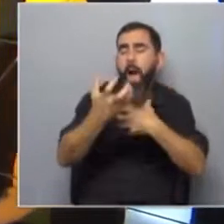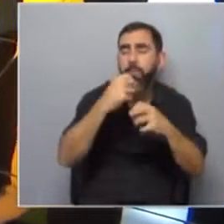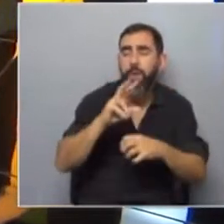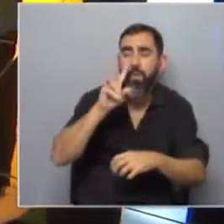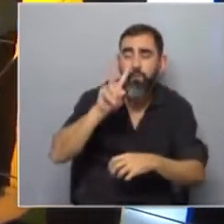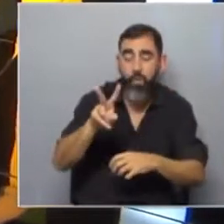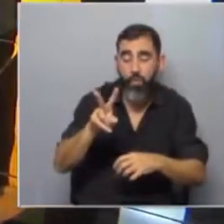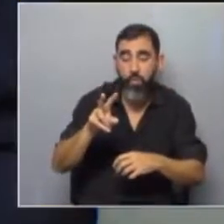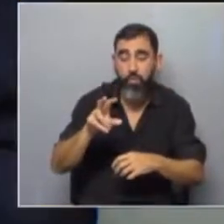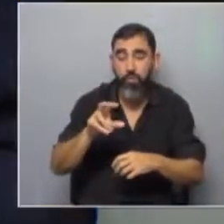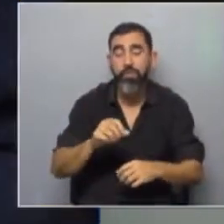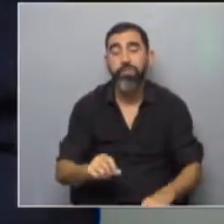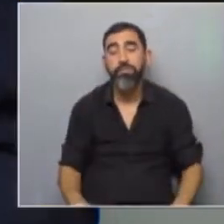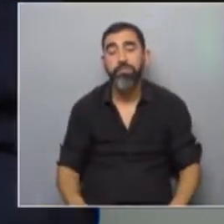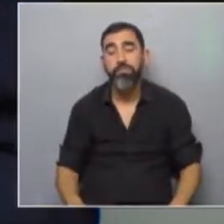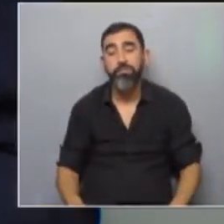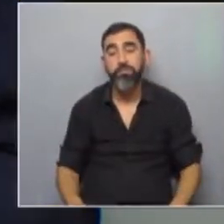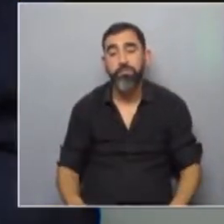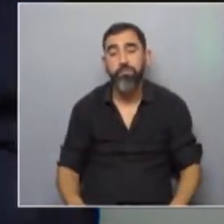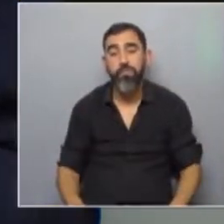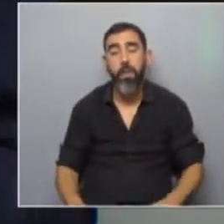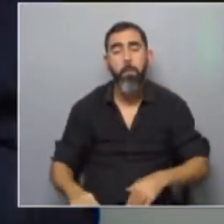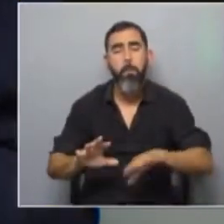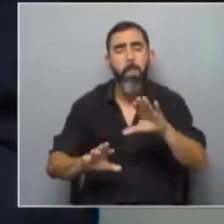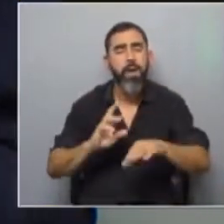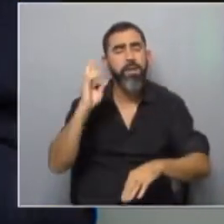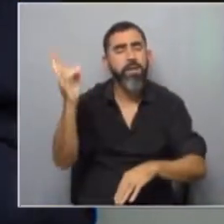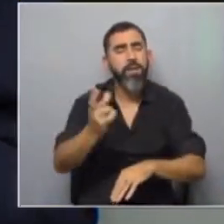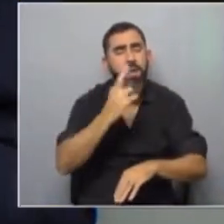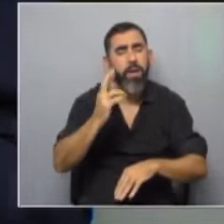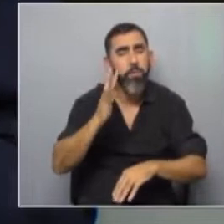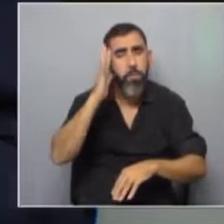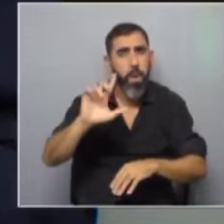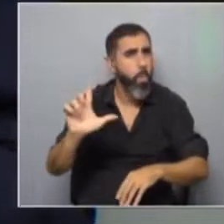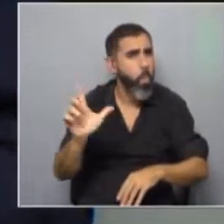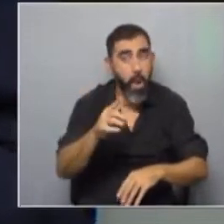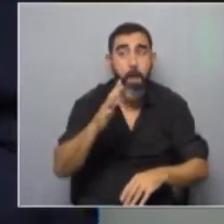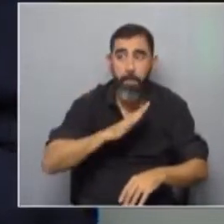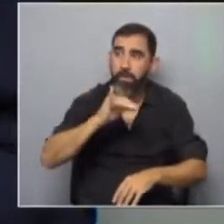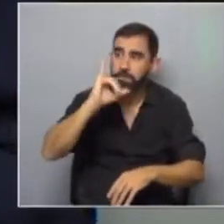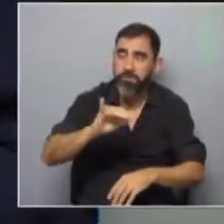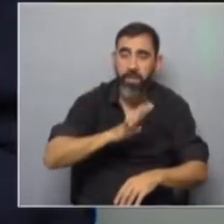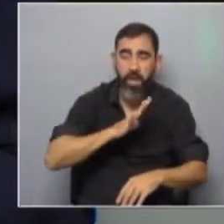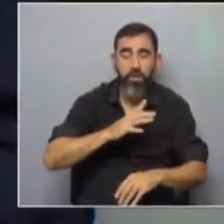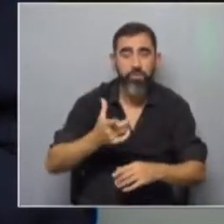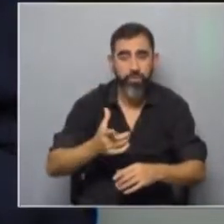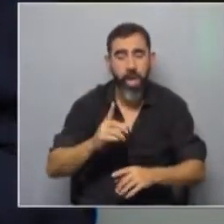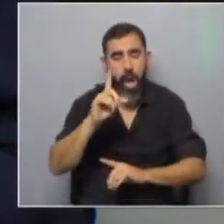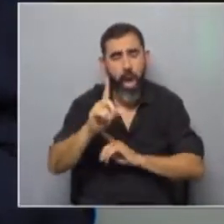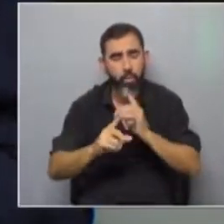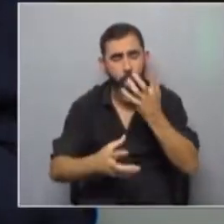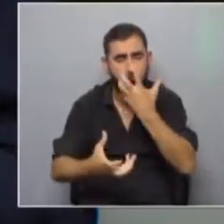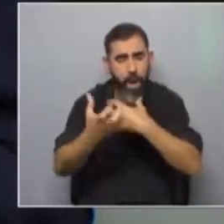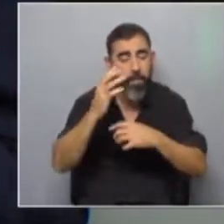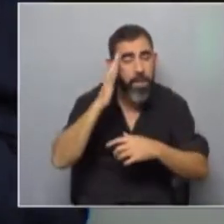está pasando con estos venados? Leo se preocupó seriamente por su próximo análisis de próstata que va a tener y bueno, quedó